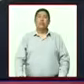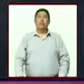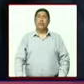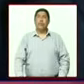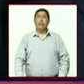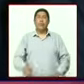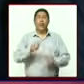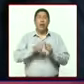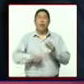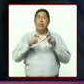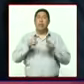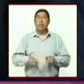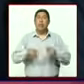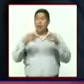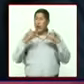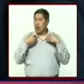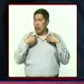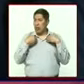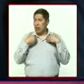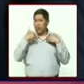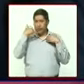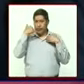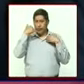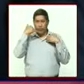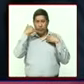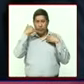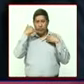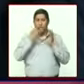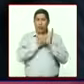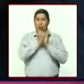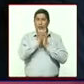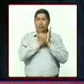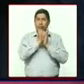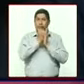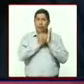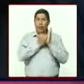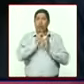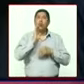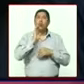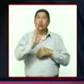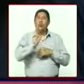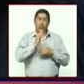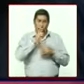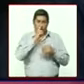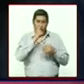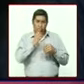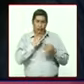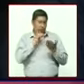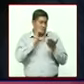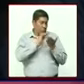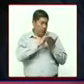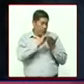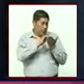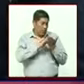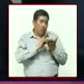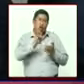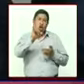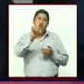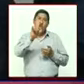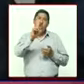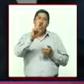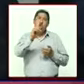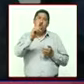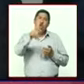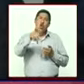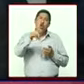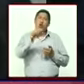Todo ciudadano y ciudadana que tenga su teléfono con internet pueden acceder a la página Yo Participo, donde en la